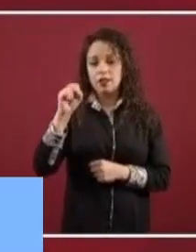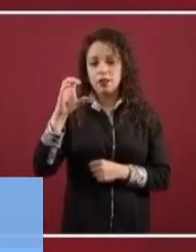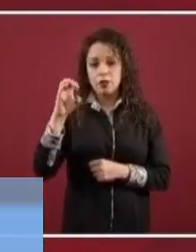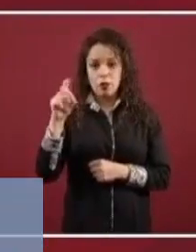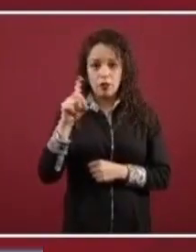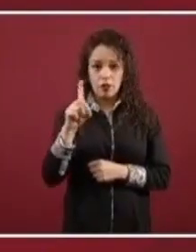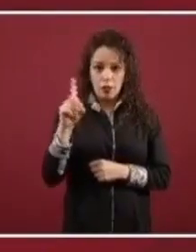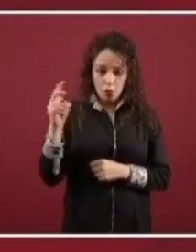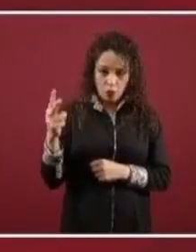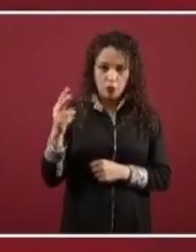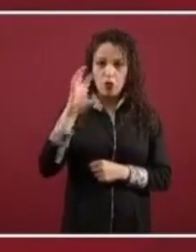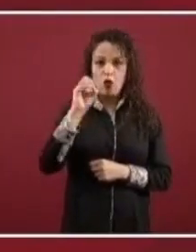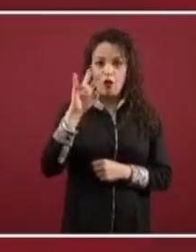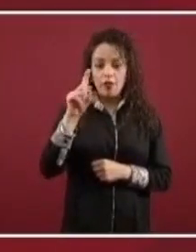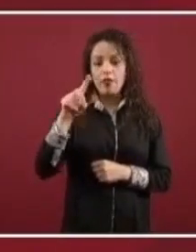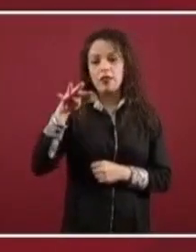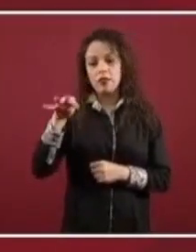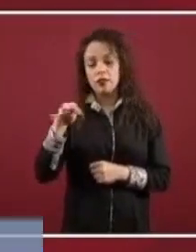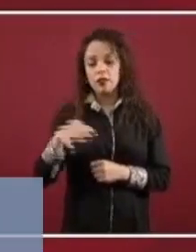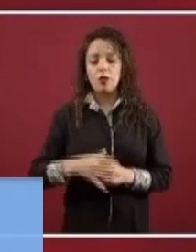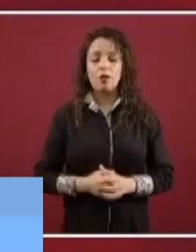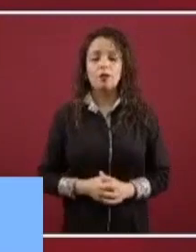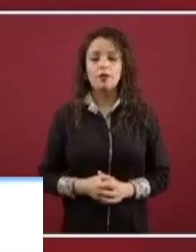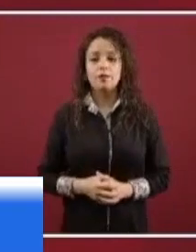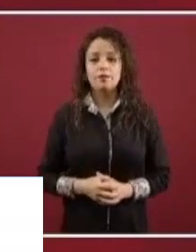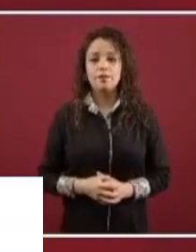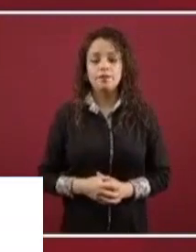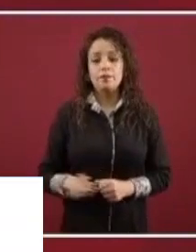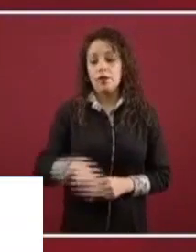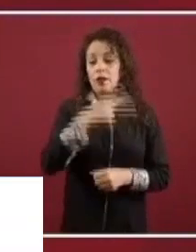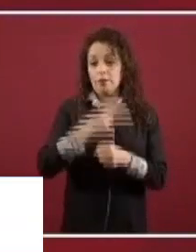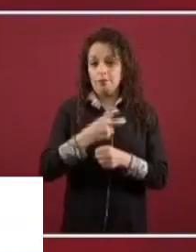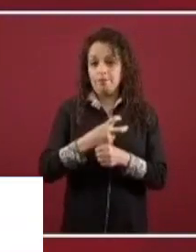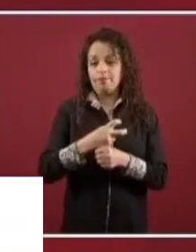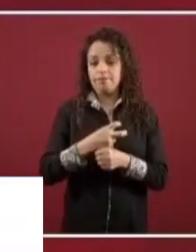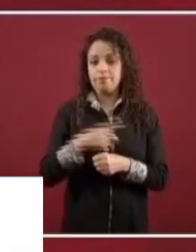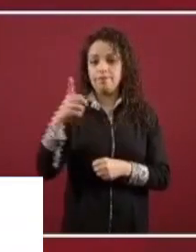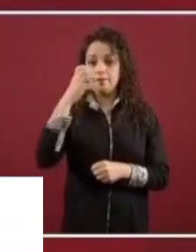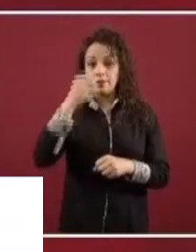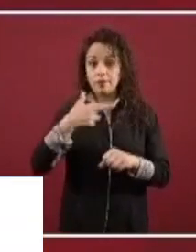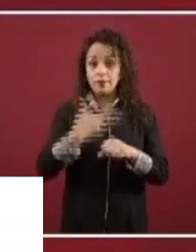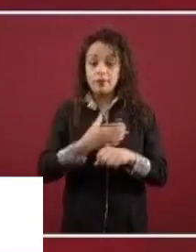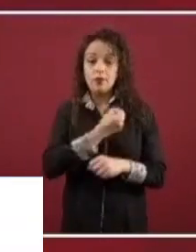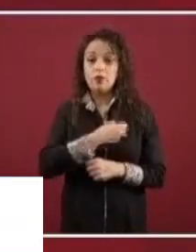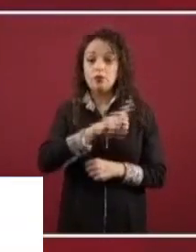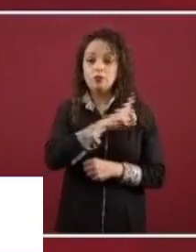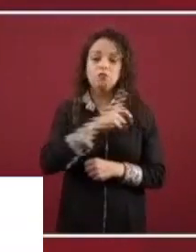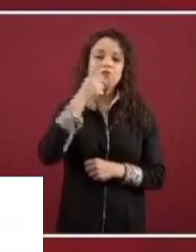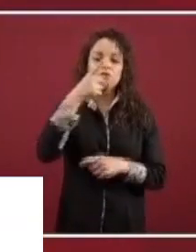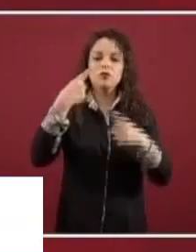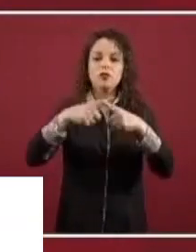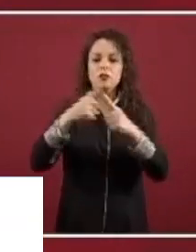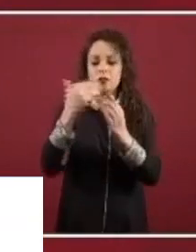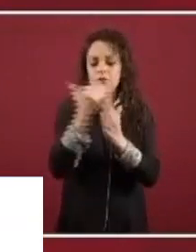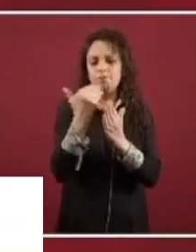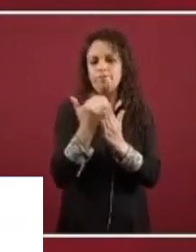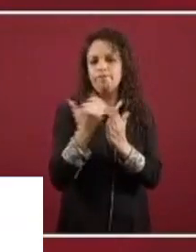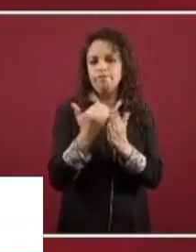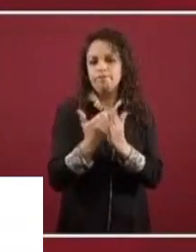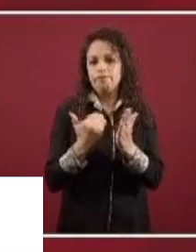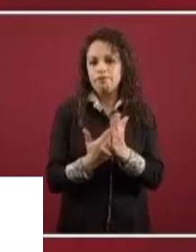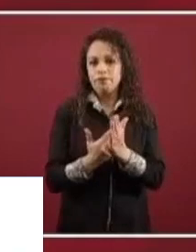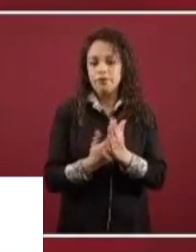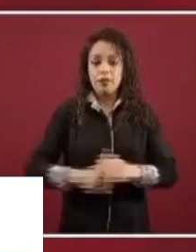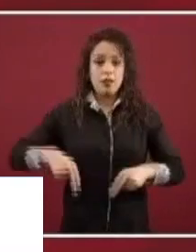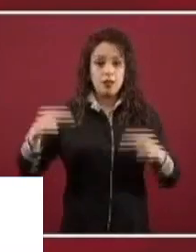SARS-CoV-2 COVID-19. Segundo, la Secretaría de Salud determinará todas las acciones que